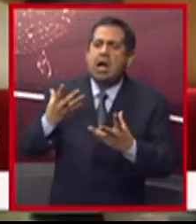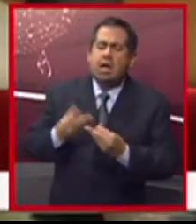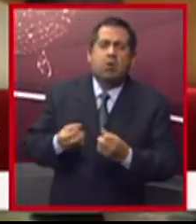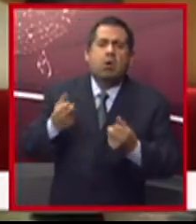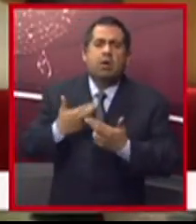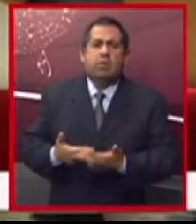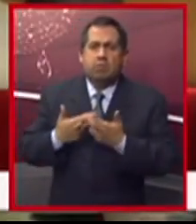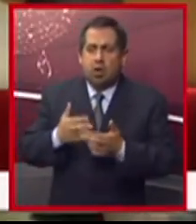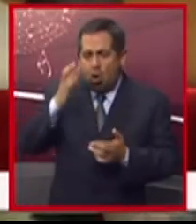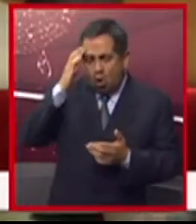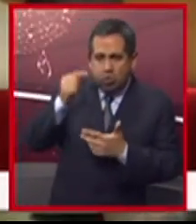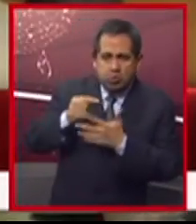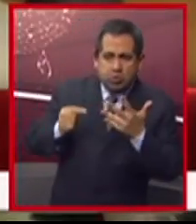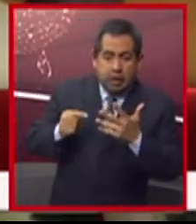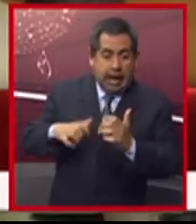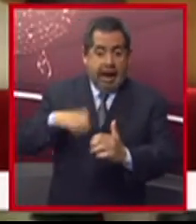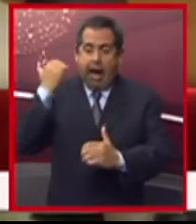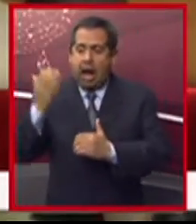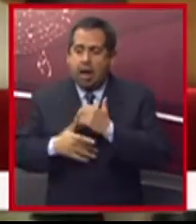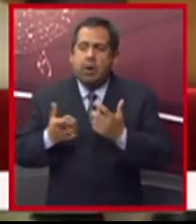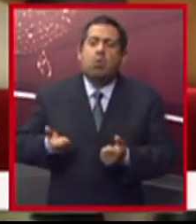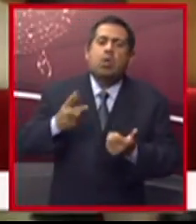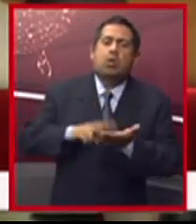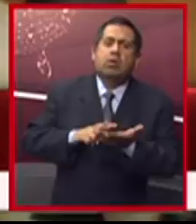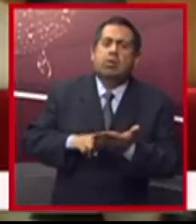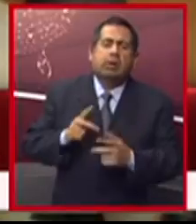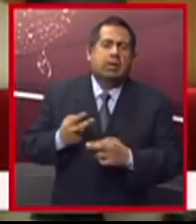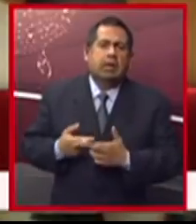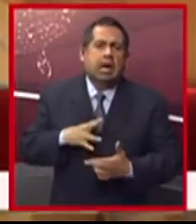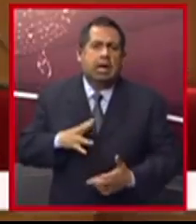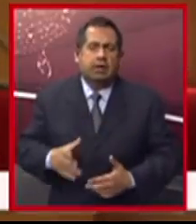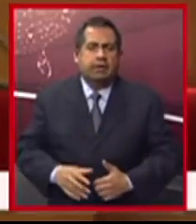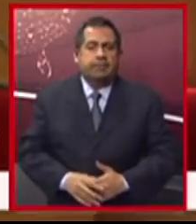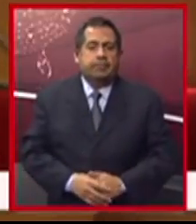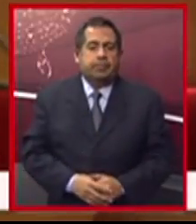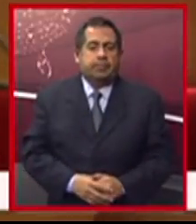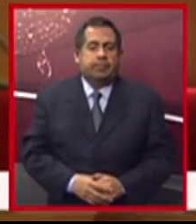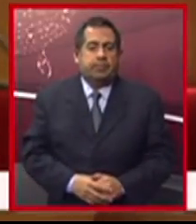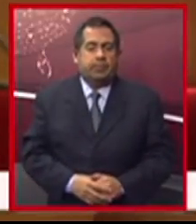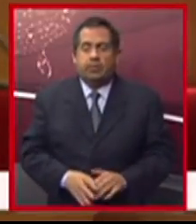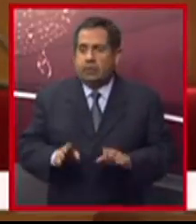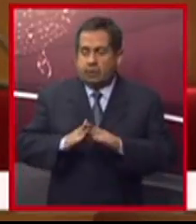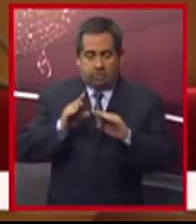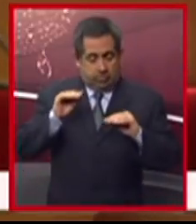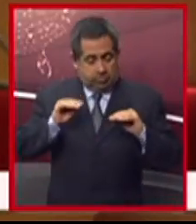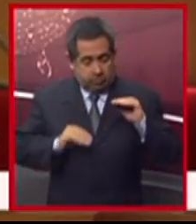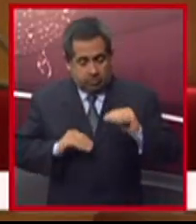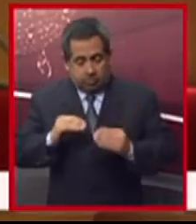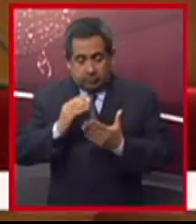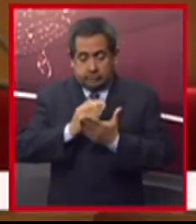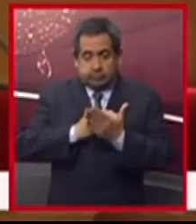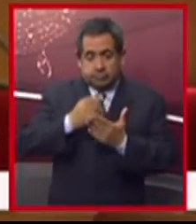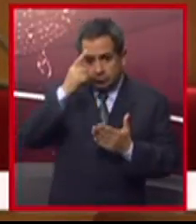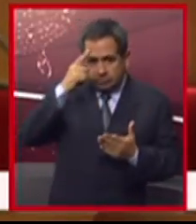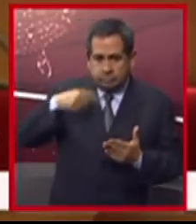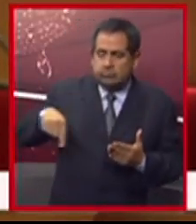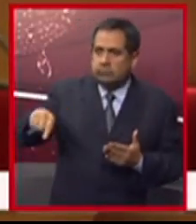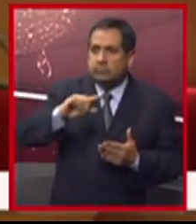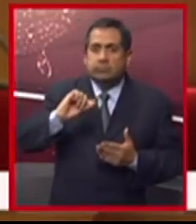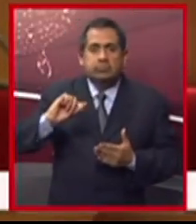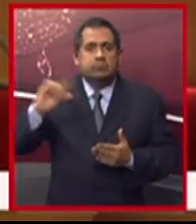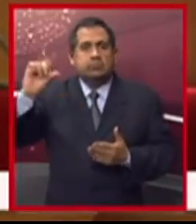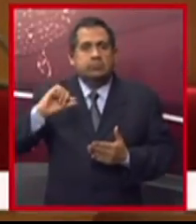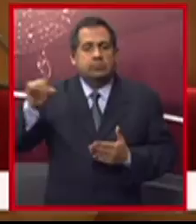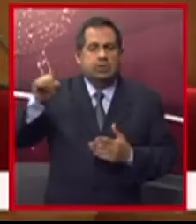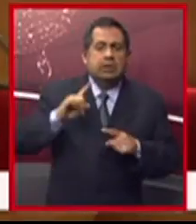su patrimonio al finalizar estos. Y se establece el procedimiento para que los contralores